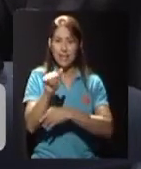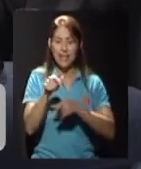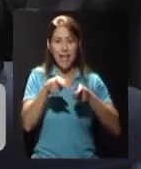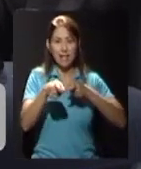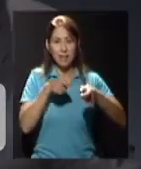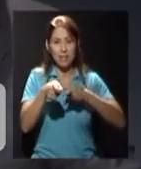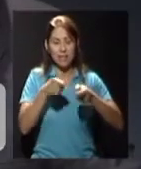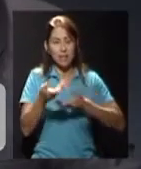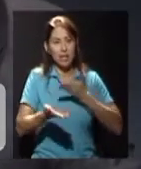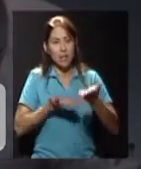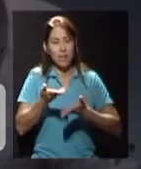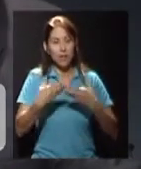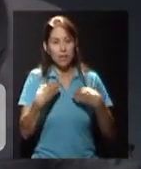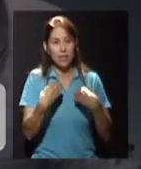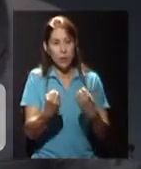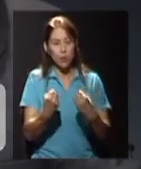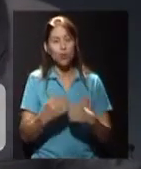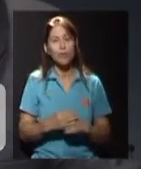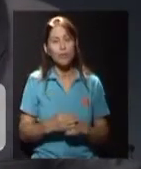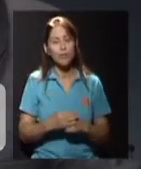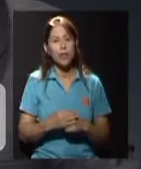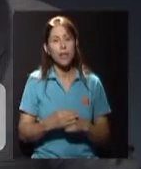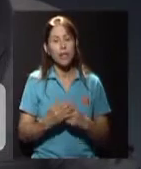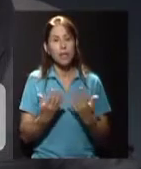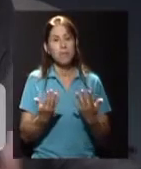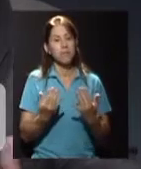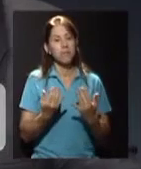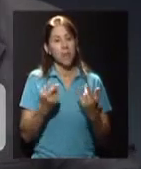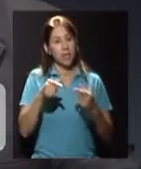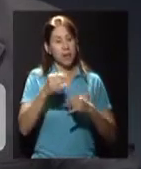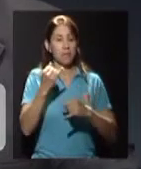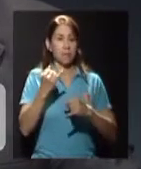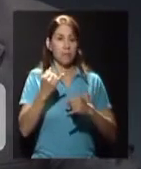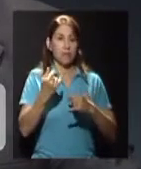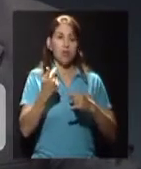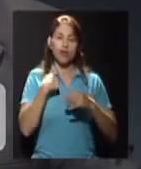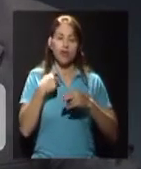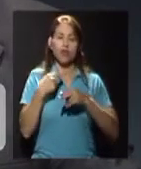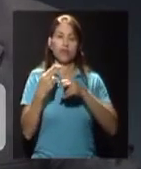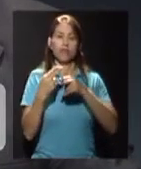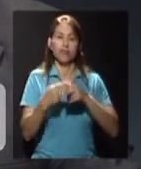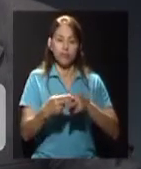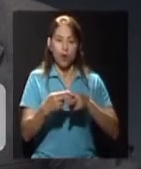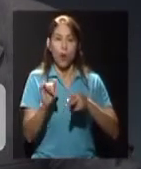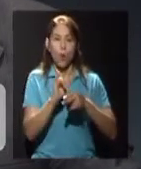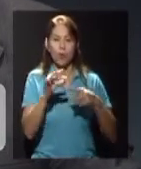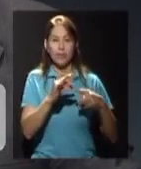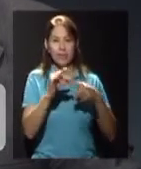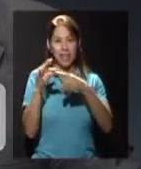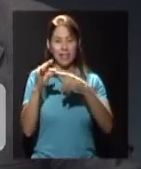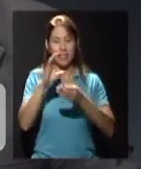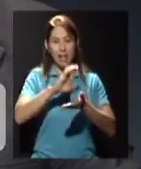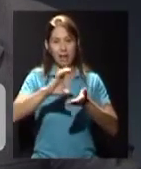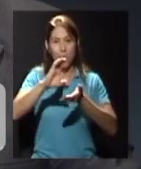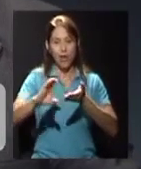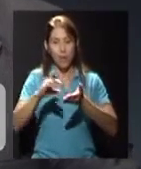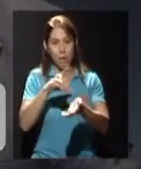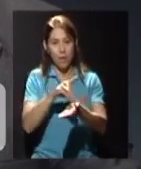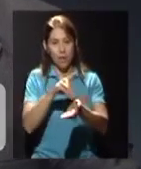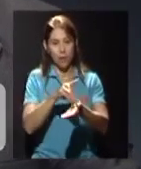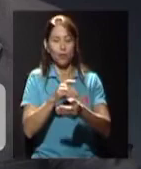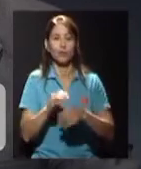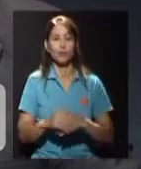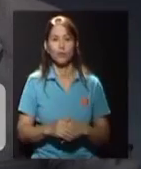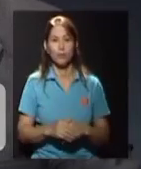servicios de salud en el país y de registrarme como especialista en esa materia en el colegio de médicos